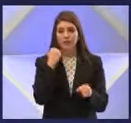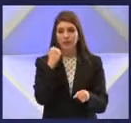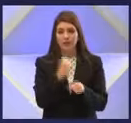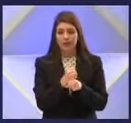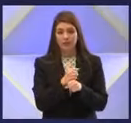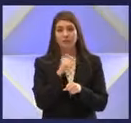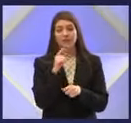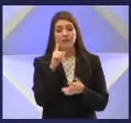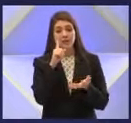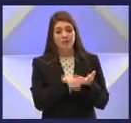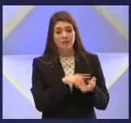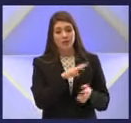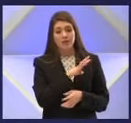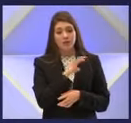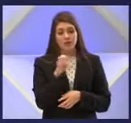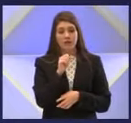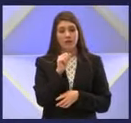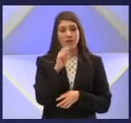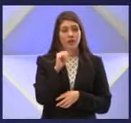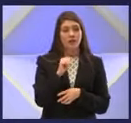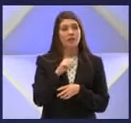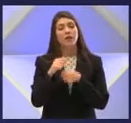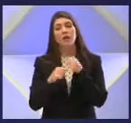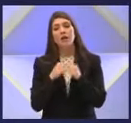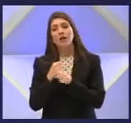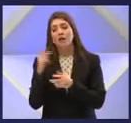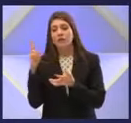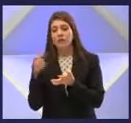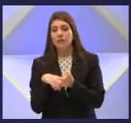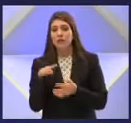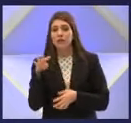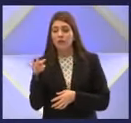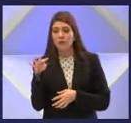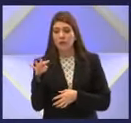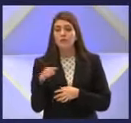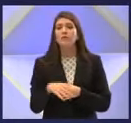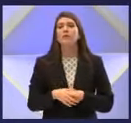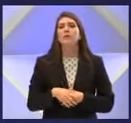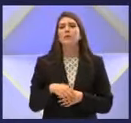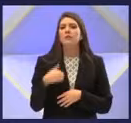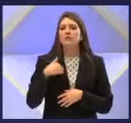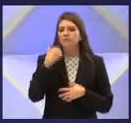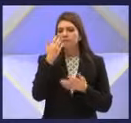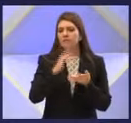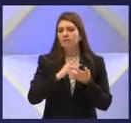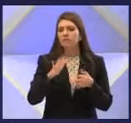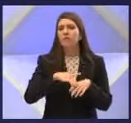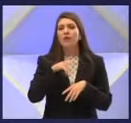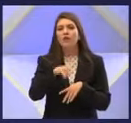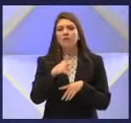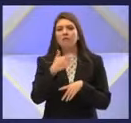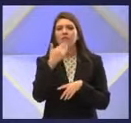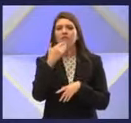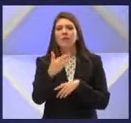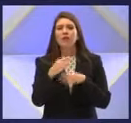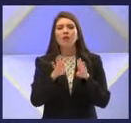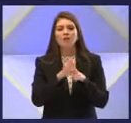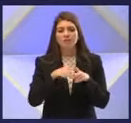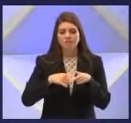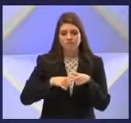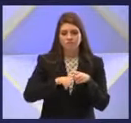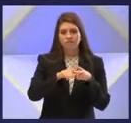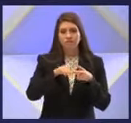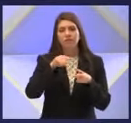1969 2019 agradezco porque yo pienso que este es un pequeño paso para y para el ft